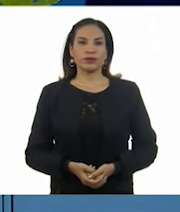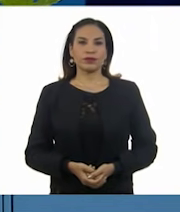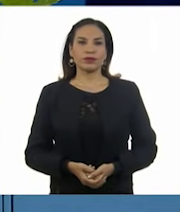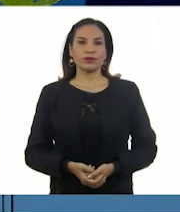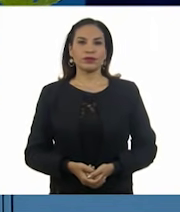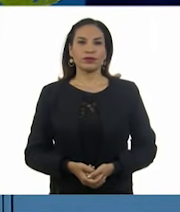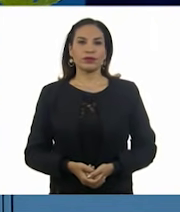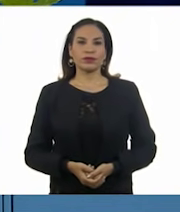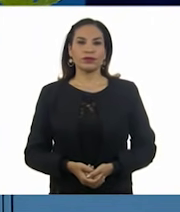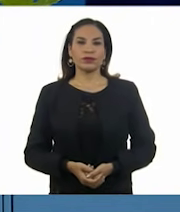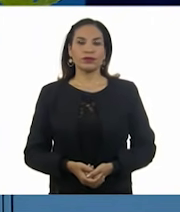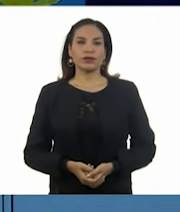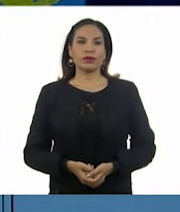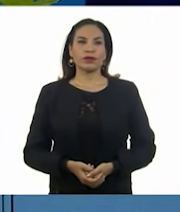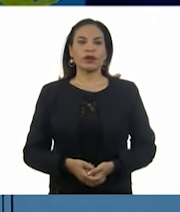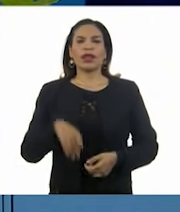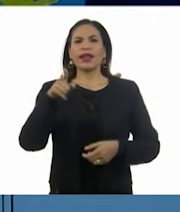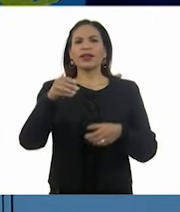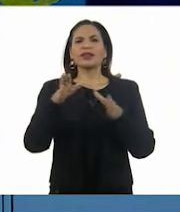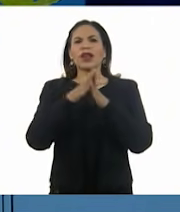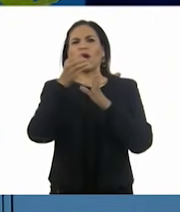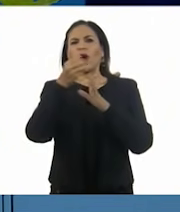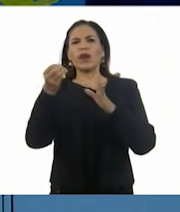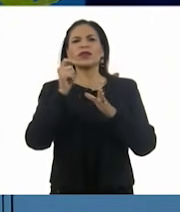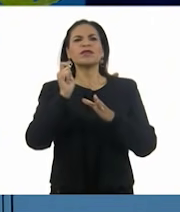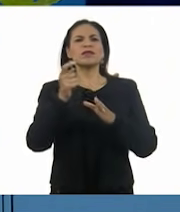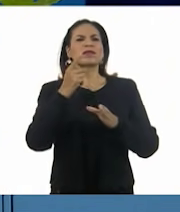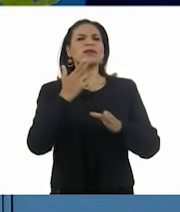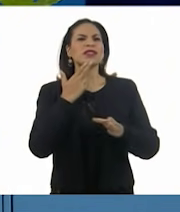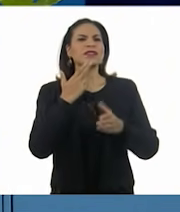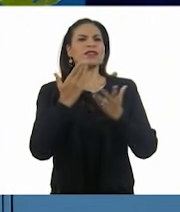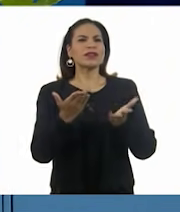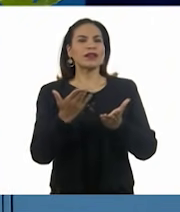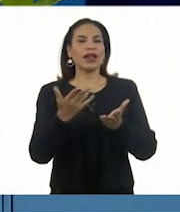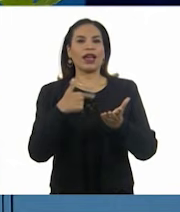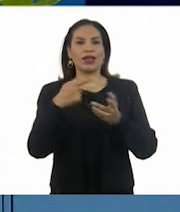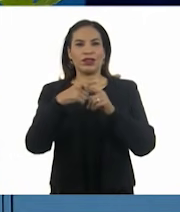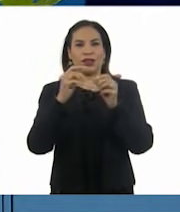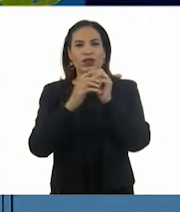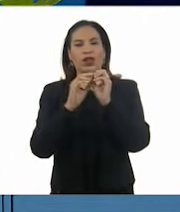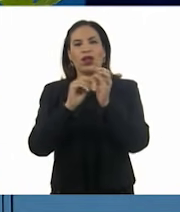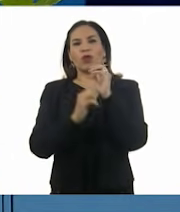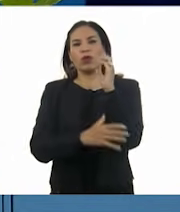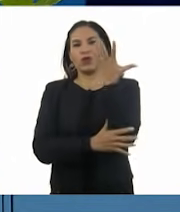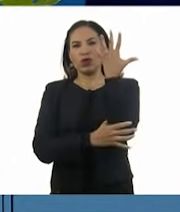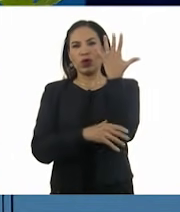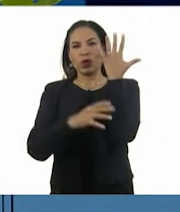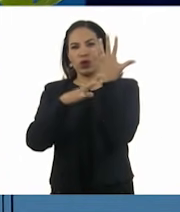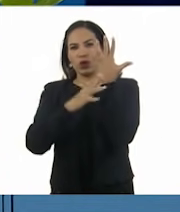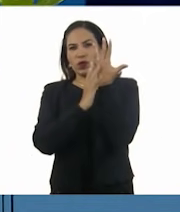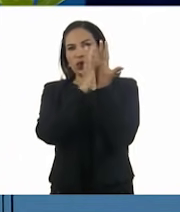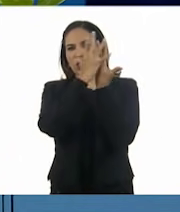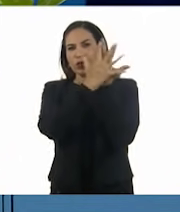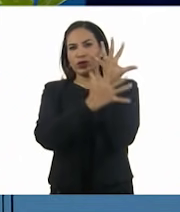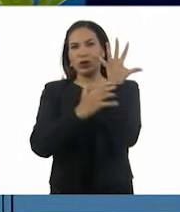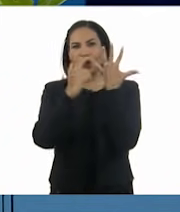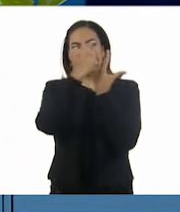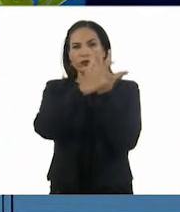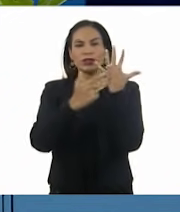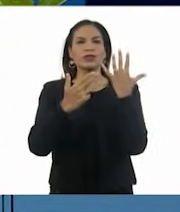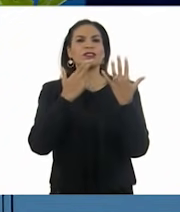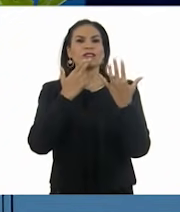Organización... Y esta organización, ¿qué va a traer? Va a traer frutos, que es el follaje, y esos van a ser los